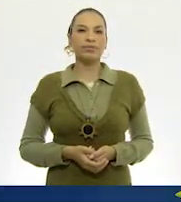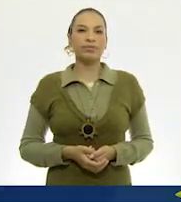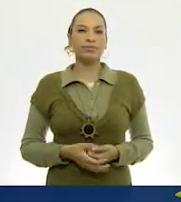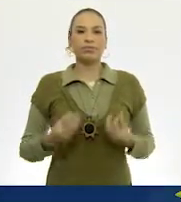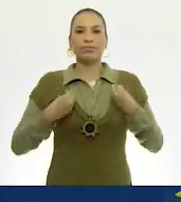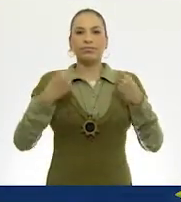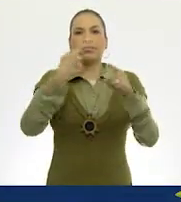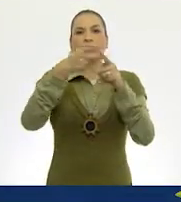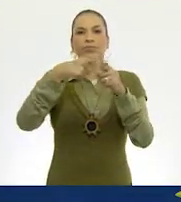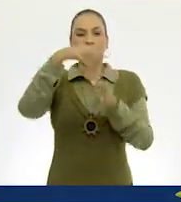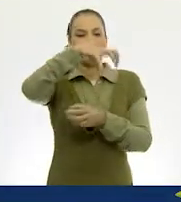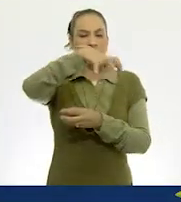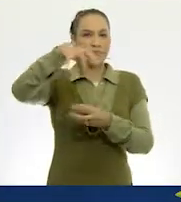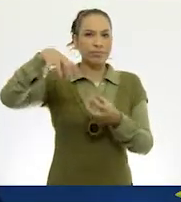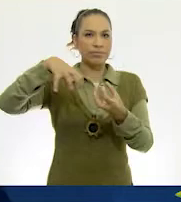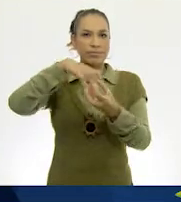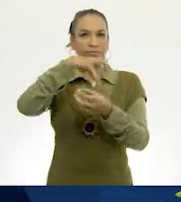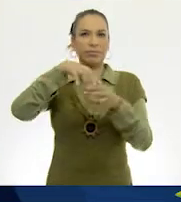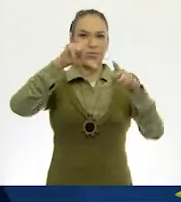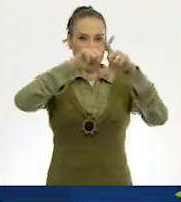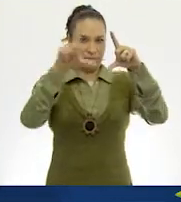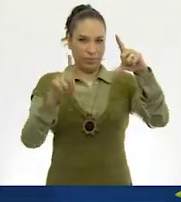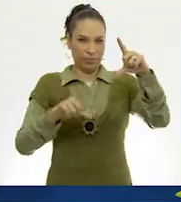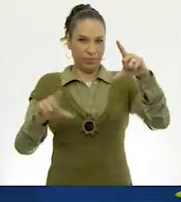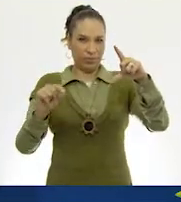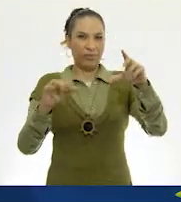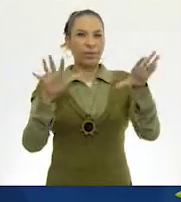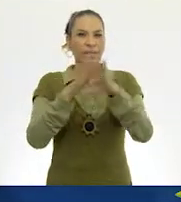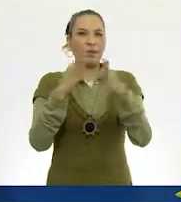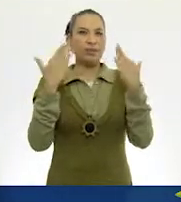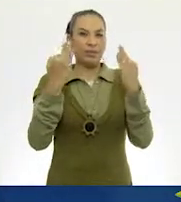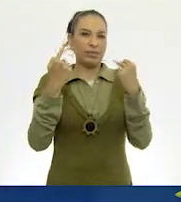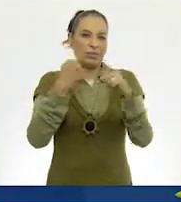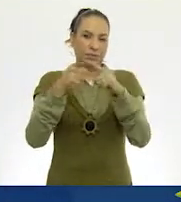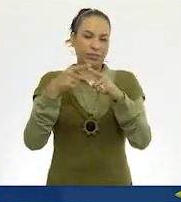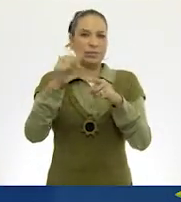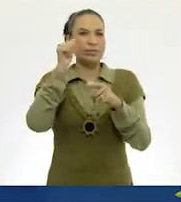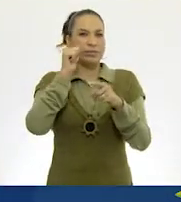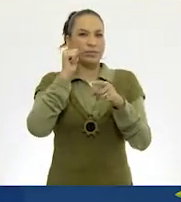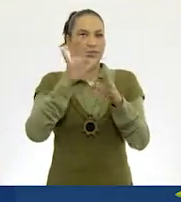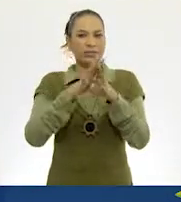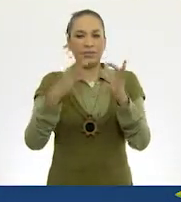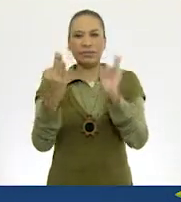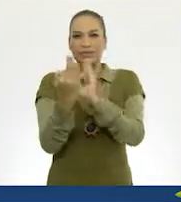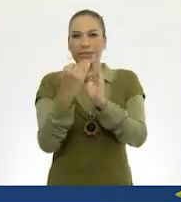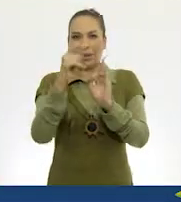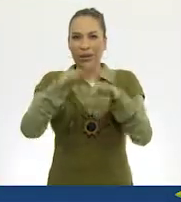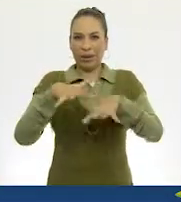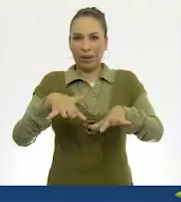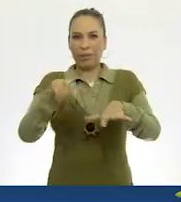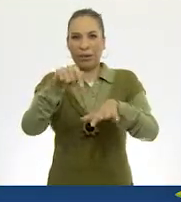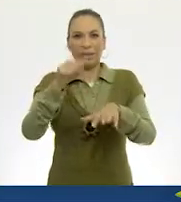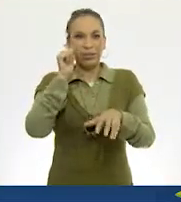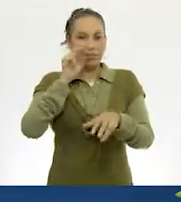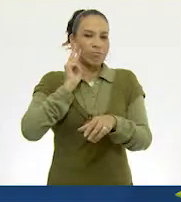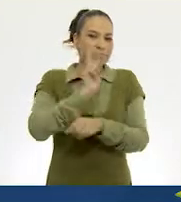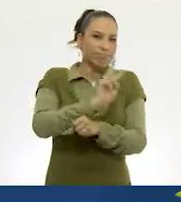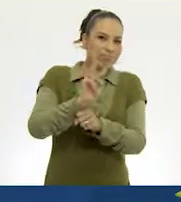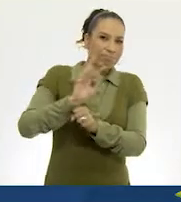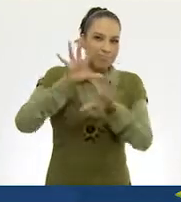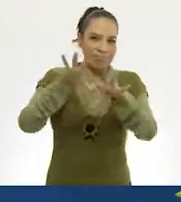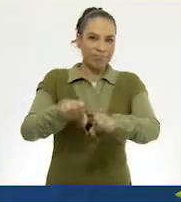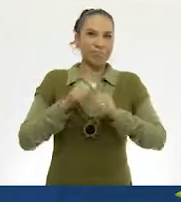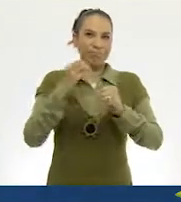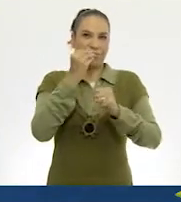Habitó diversos ecosistemas del territorio mexicano, siempre cercanos a cuerpos de agua, donde acechaba a sus